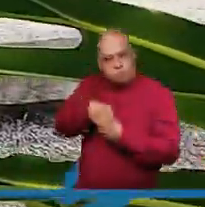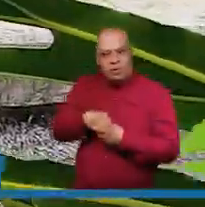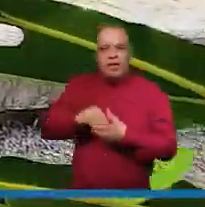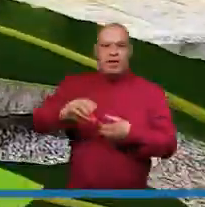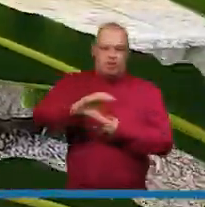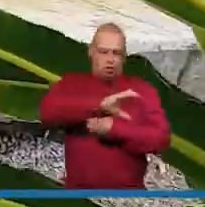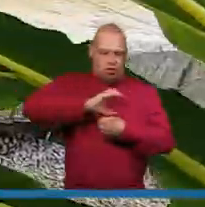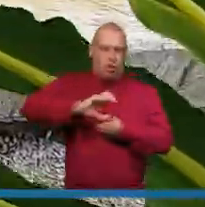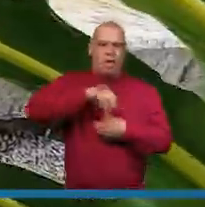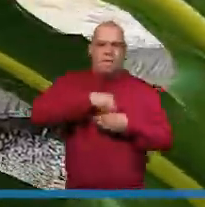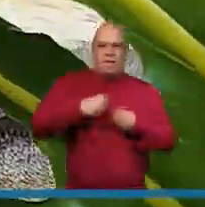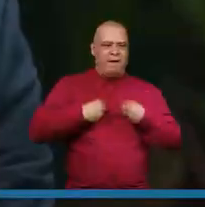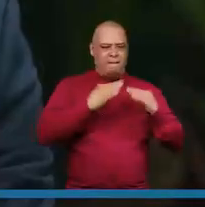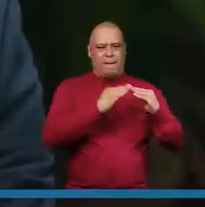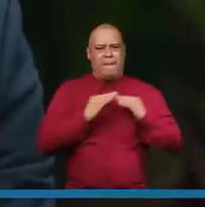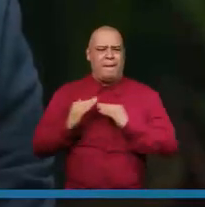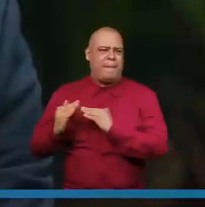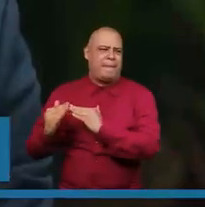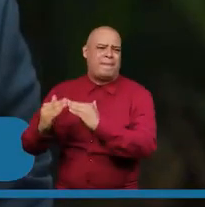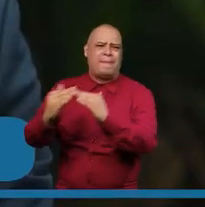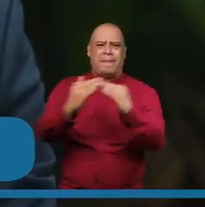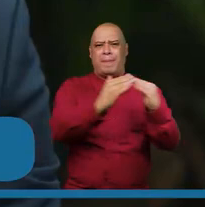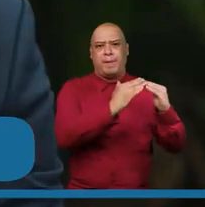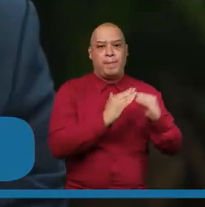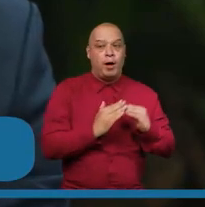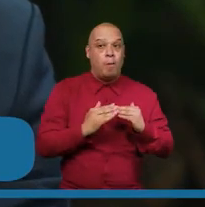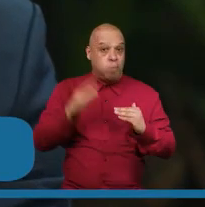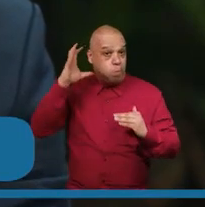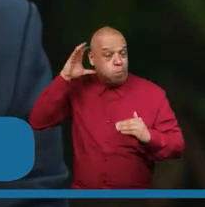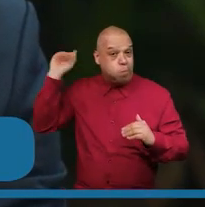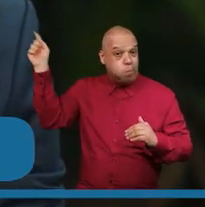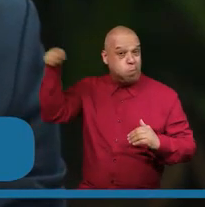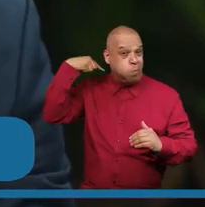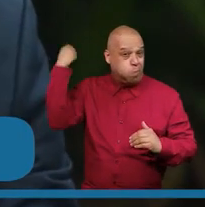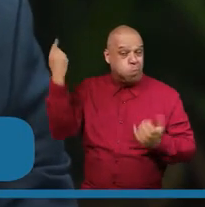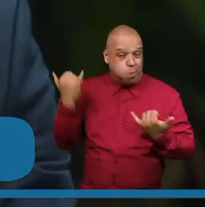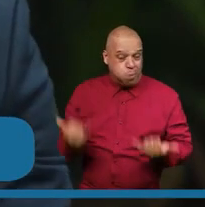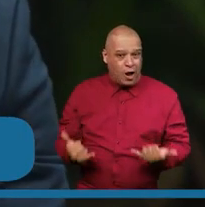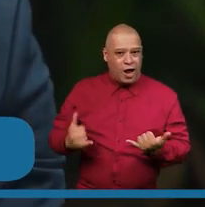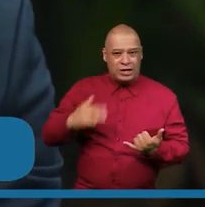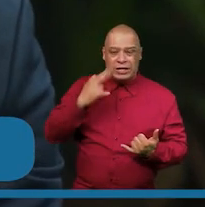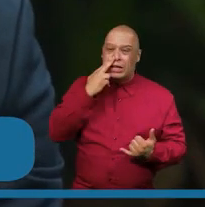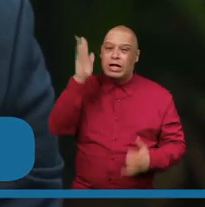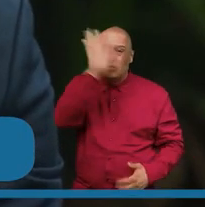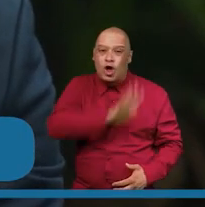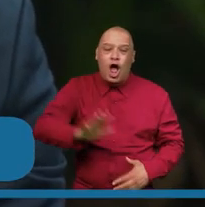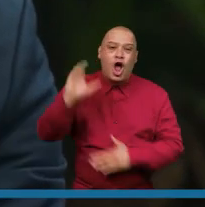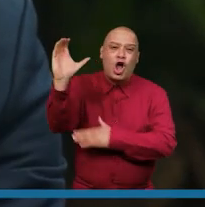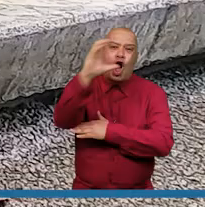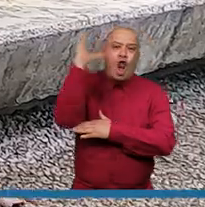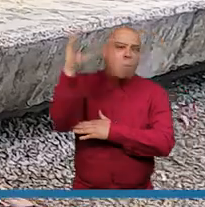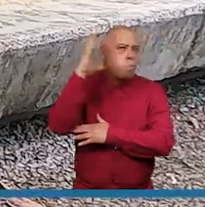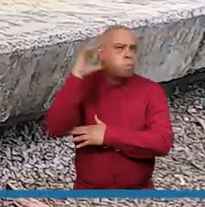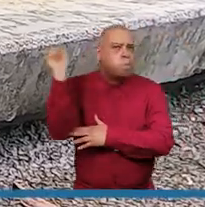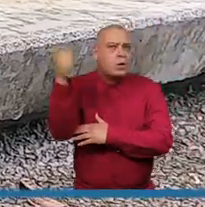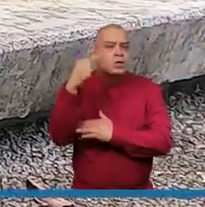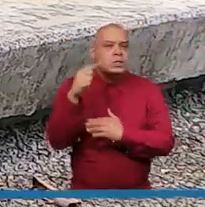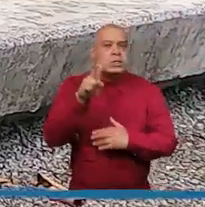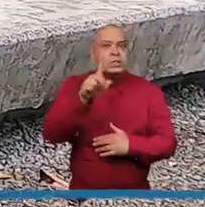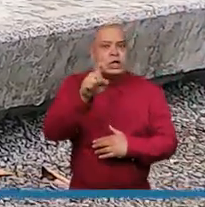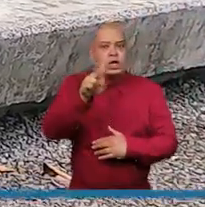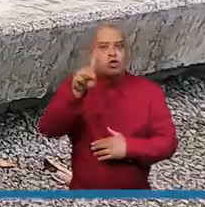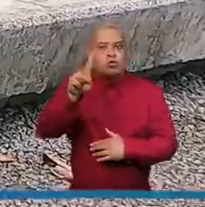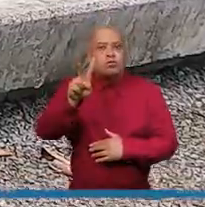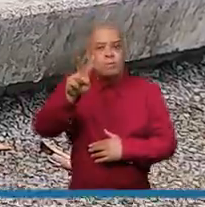centros poblados, en las ciudades. Pero hoy podemos ver que en muchas partes de nuestro territorio nacional ya se supera este